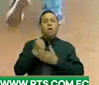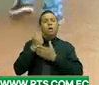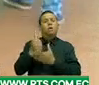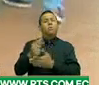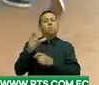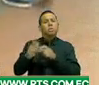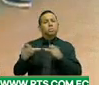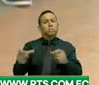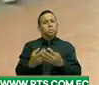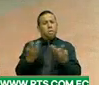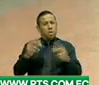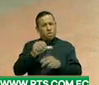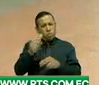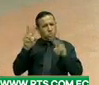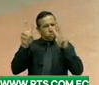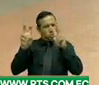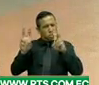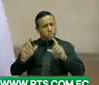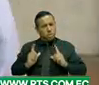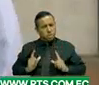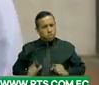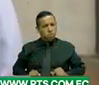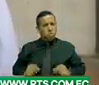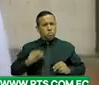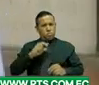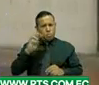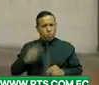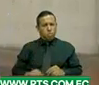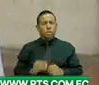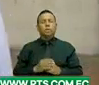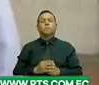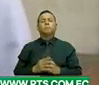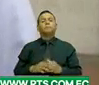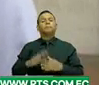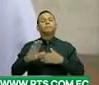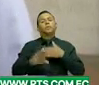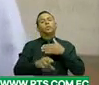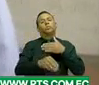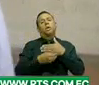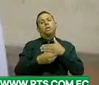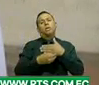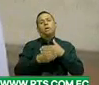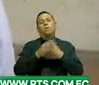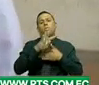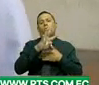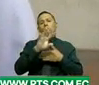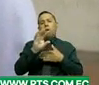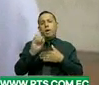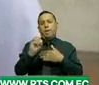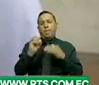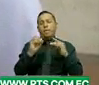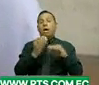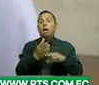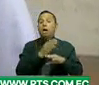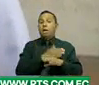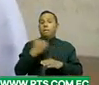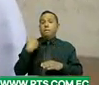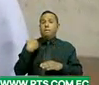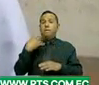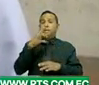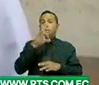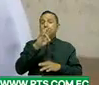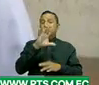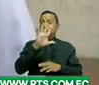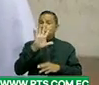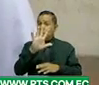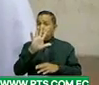sistema de salud, como es el Ministerio de Salud Pública, hemos incrementado 40 camas más. Entonces, de 75 camas, subimos a